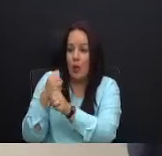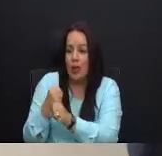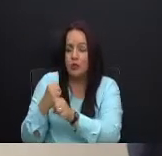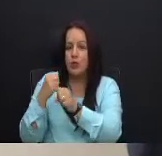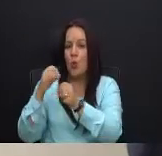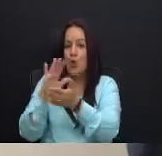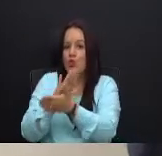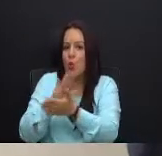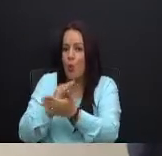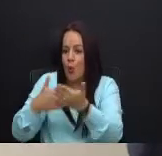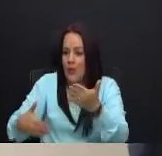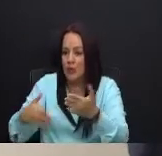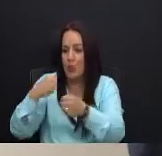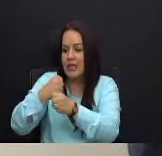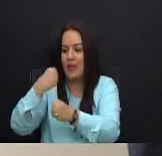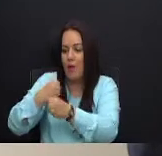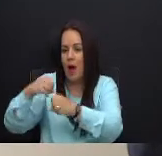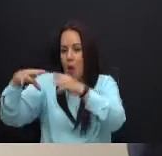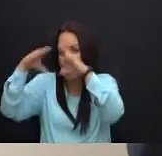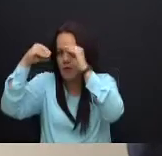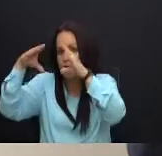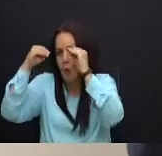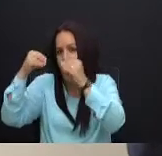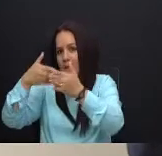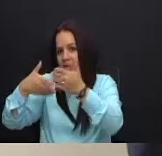de trabajo y de los informes, hubo